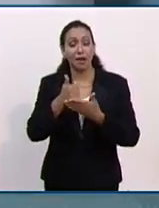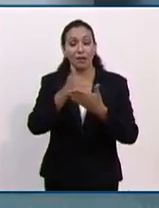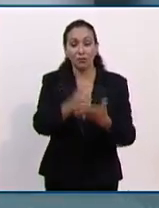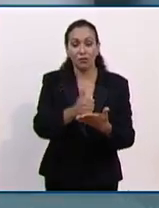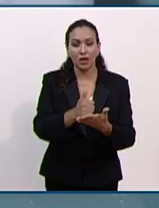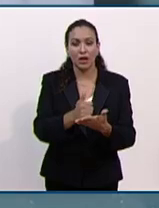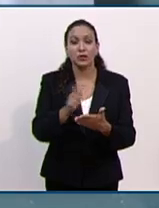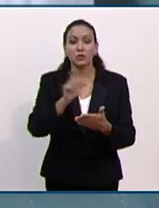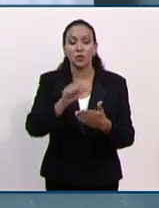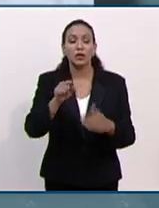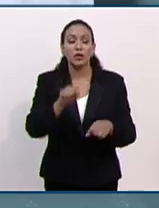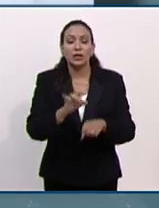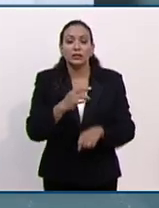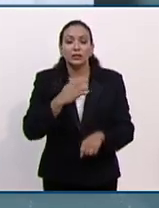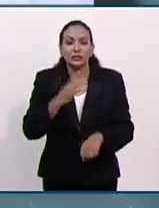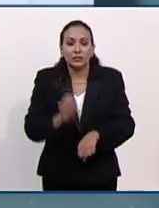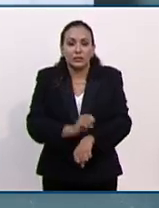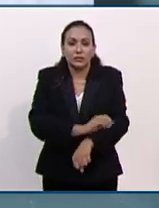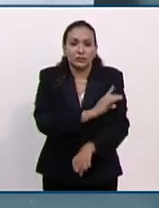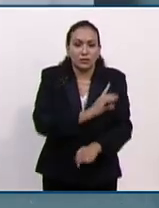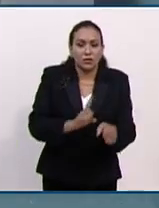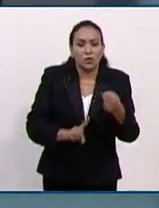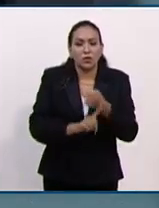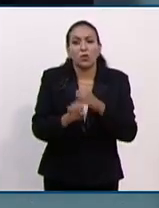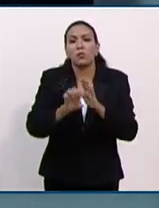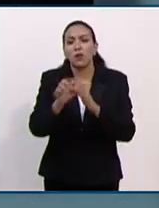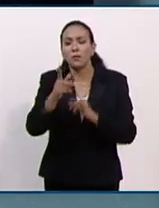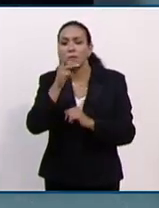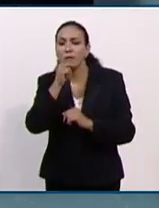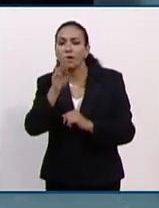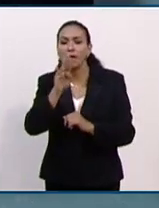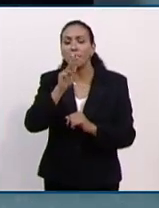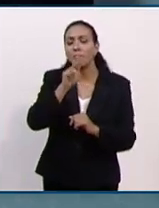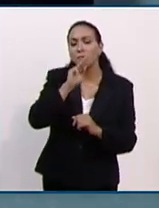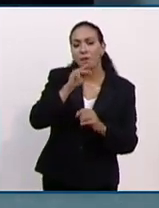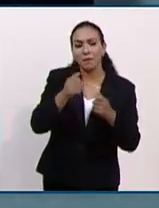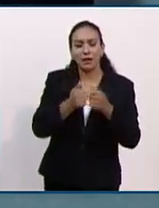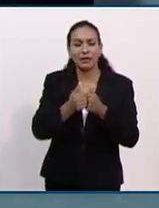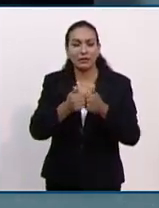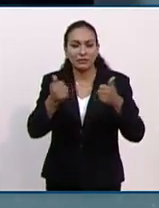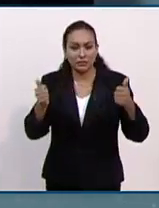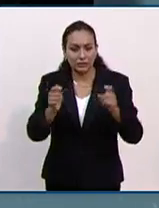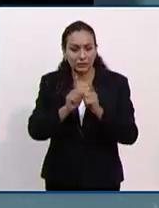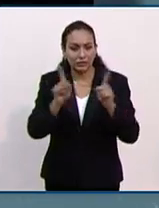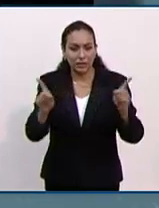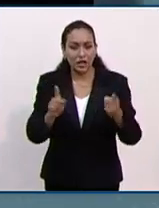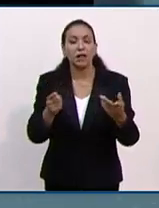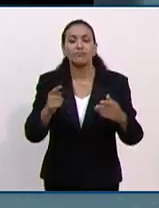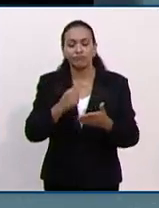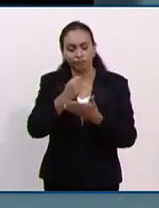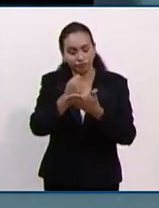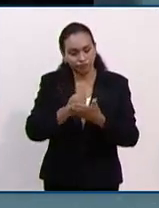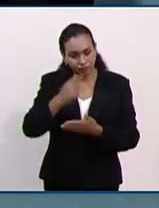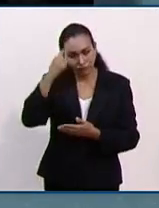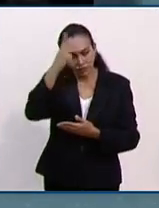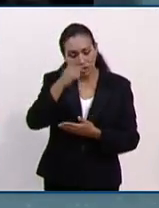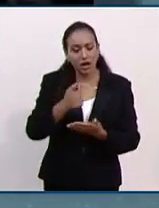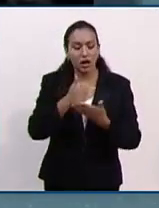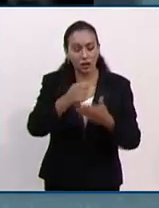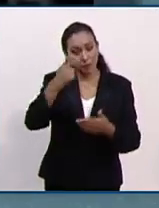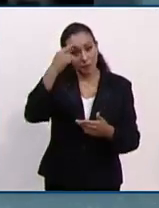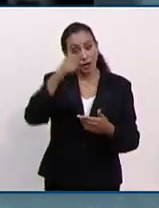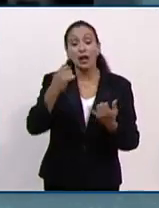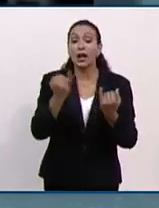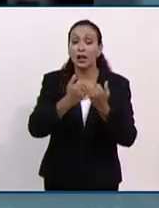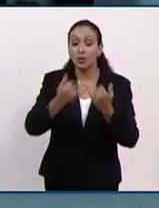el impacto emocional y conductual de la separación de sus padres y con ello aportar elementos a la autoridad jurisdiccional